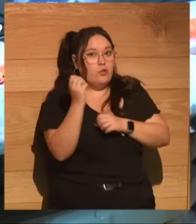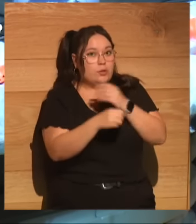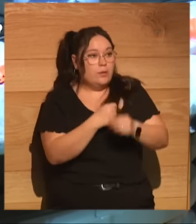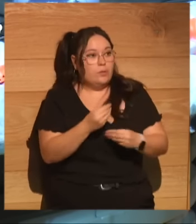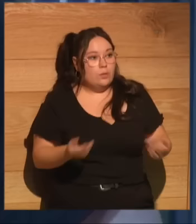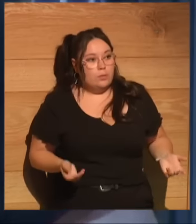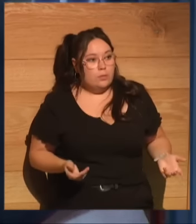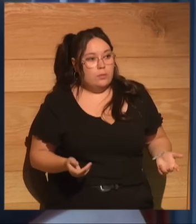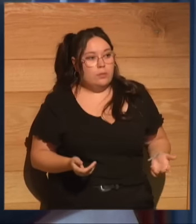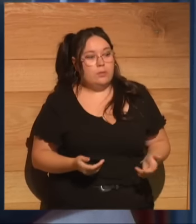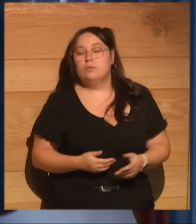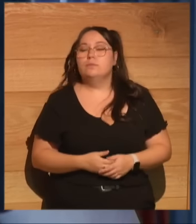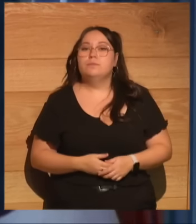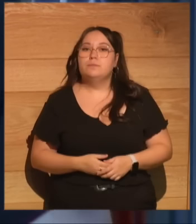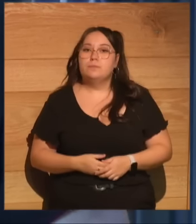el programa.